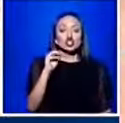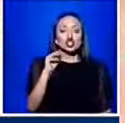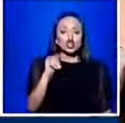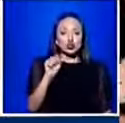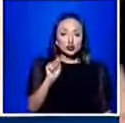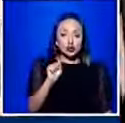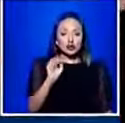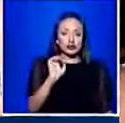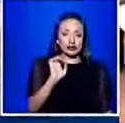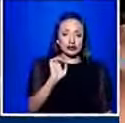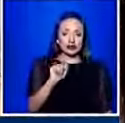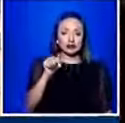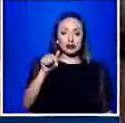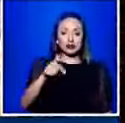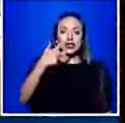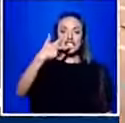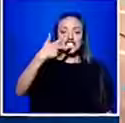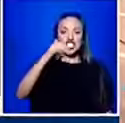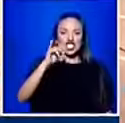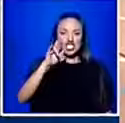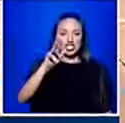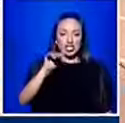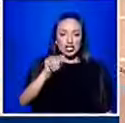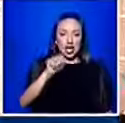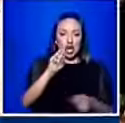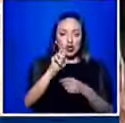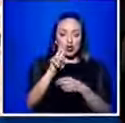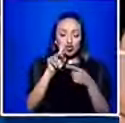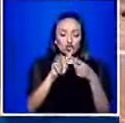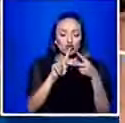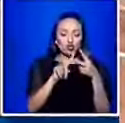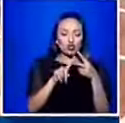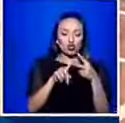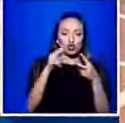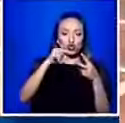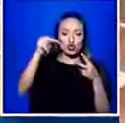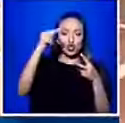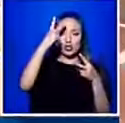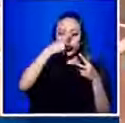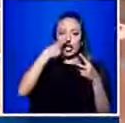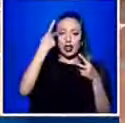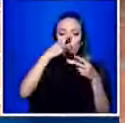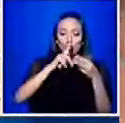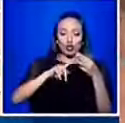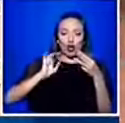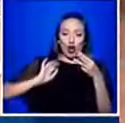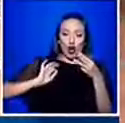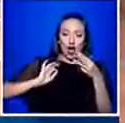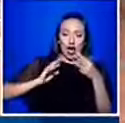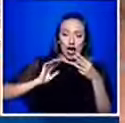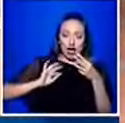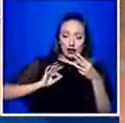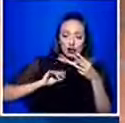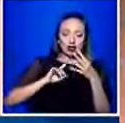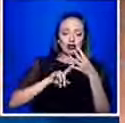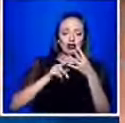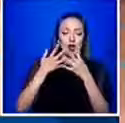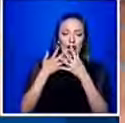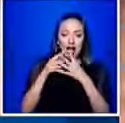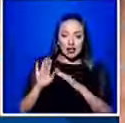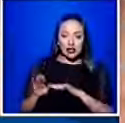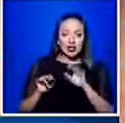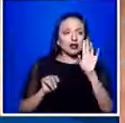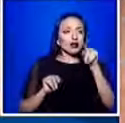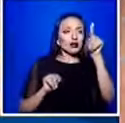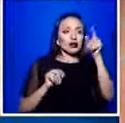Ecuatoriana, Solanda, Chiriyacu, también estamos hablando en el sector norte de Carapungo, Cárcel en Alto, en el sector centro, en San